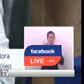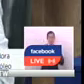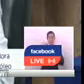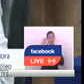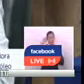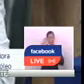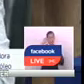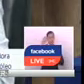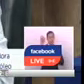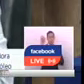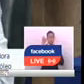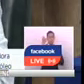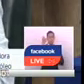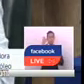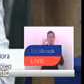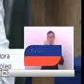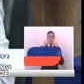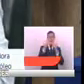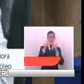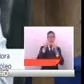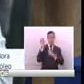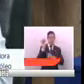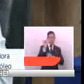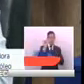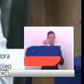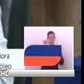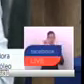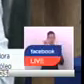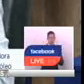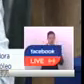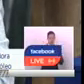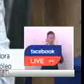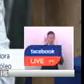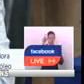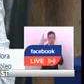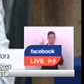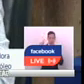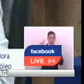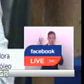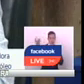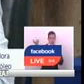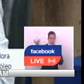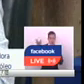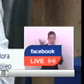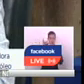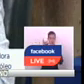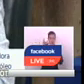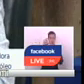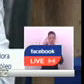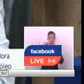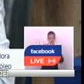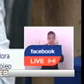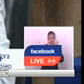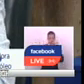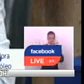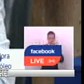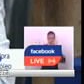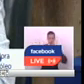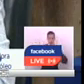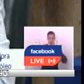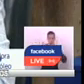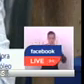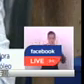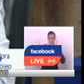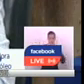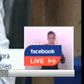mí me parece que esto es muy importante. También estamos facultando para que la dirección esté dando seguimiento a los precios que se dan